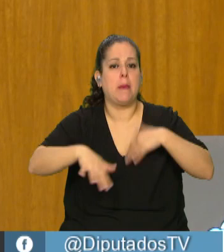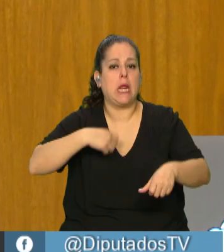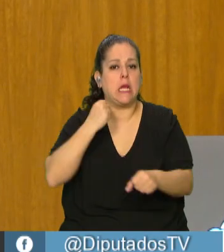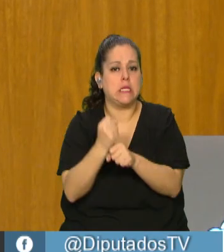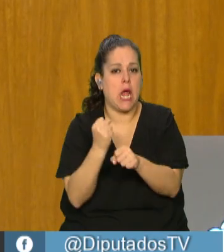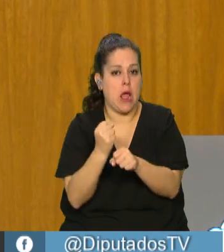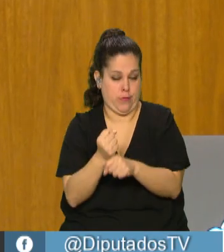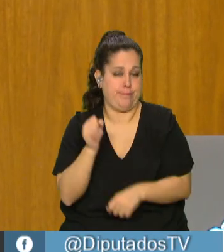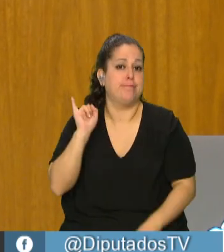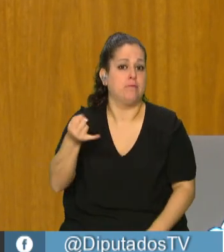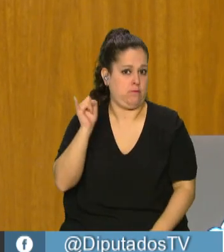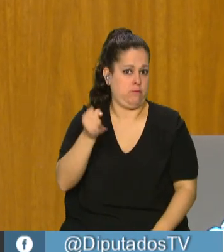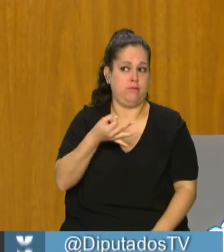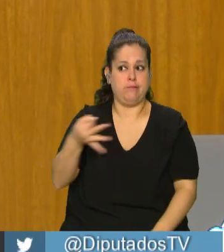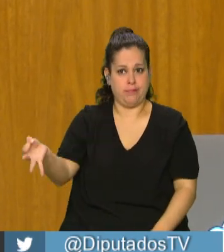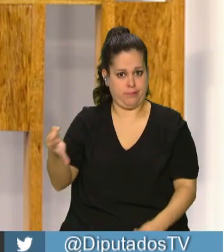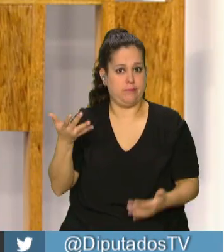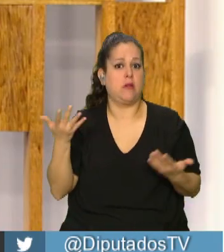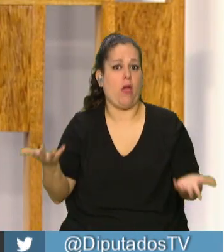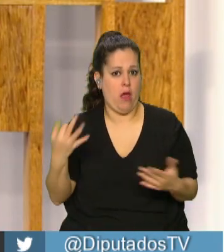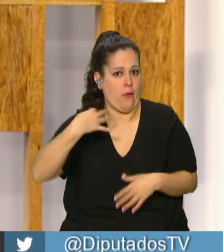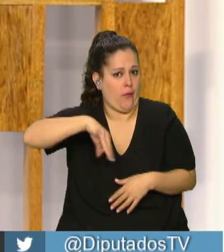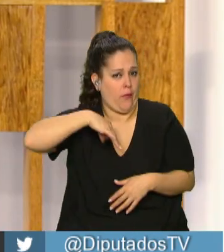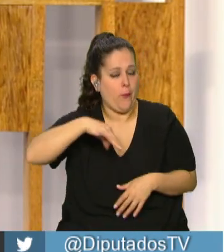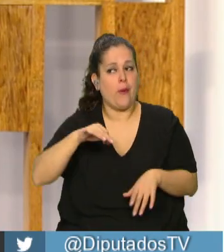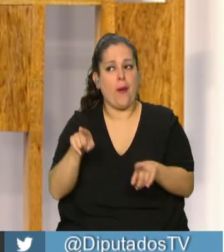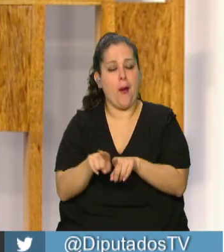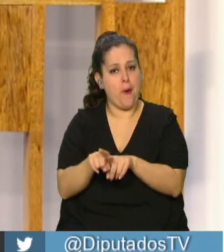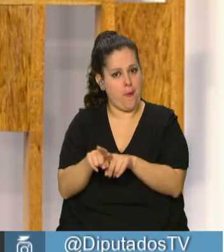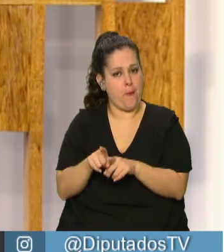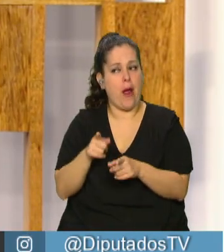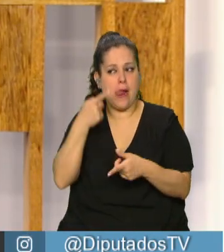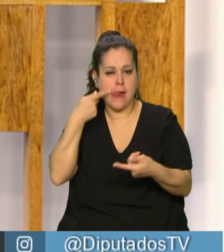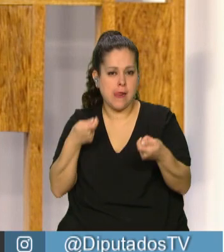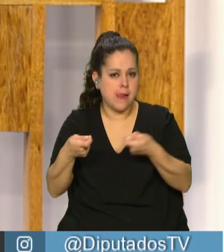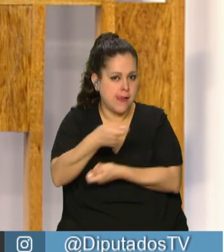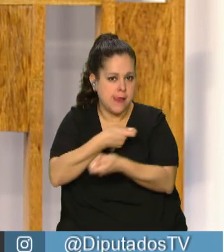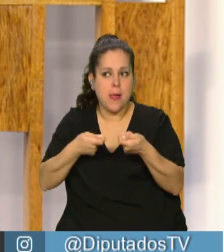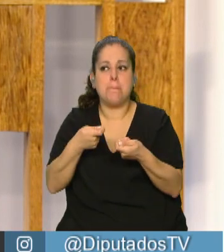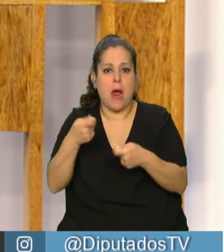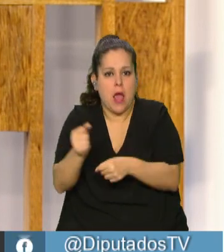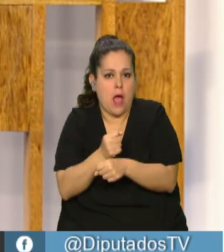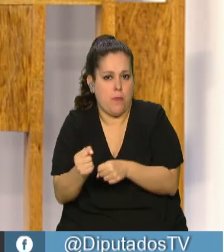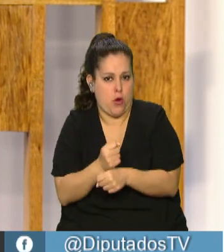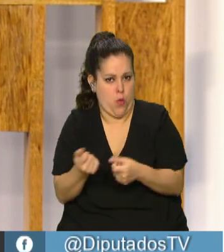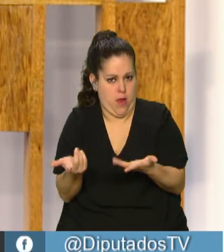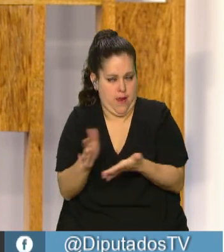momento. Claro, claro, que después hubo que ceder para que se saliera. Se pudiera aprobar.